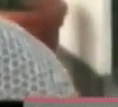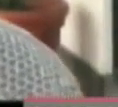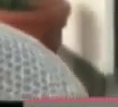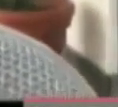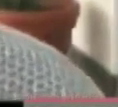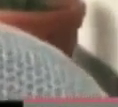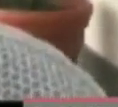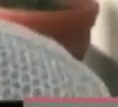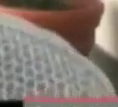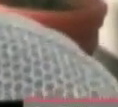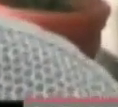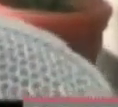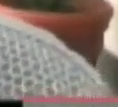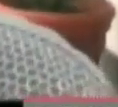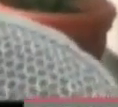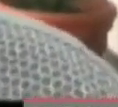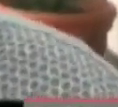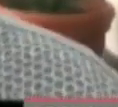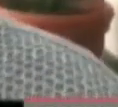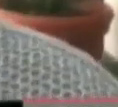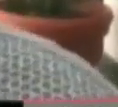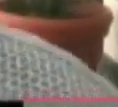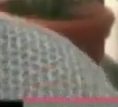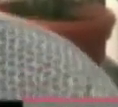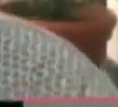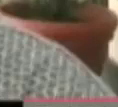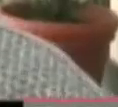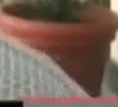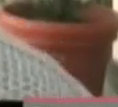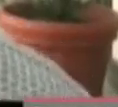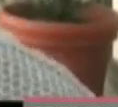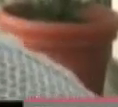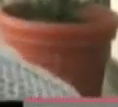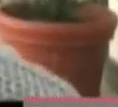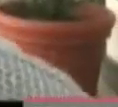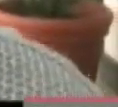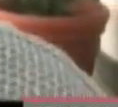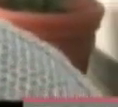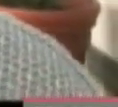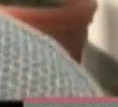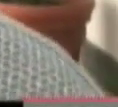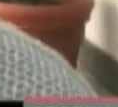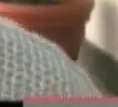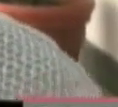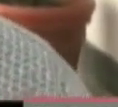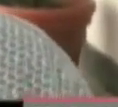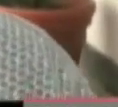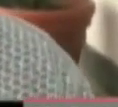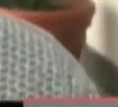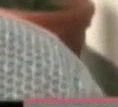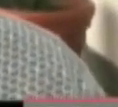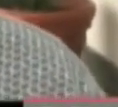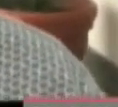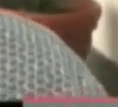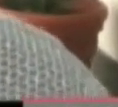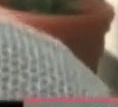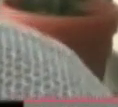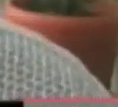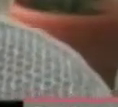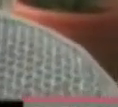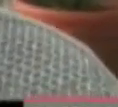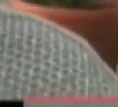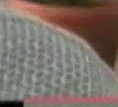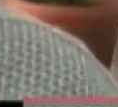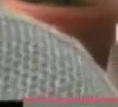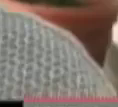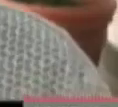comodidad, ahorro en el tiempo que vale plata y ahorro en moneda. Sí, señor. Tiempo y dinero. Y